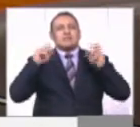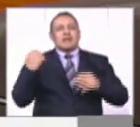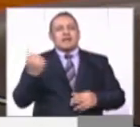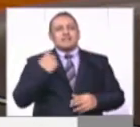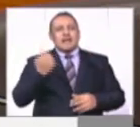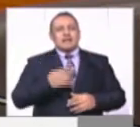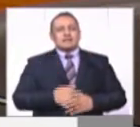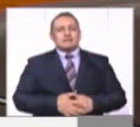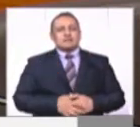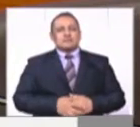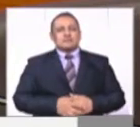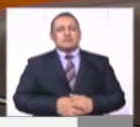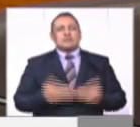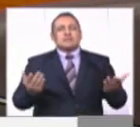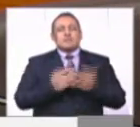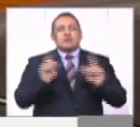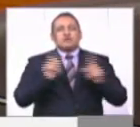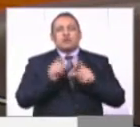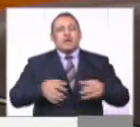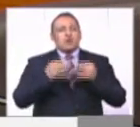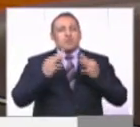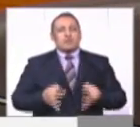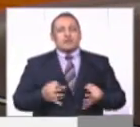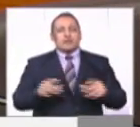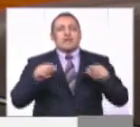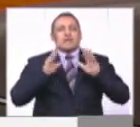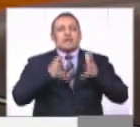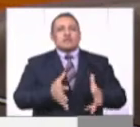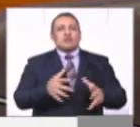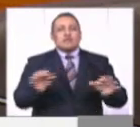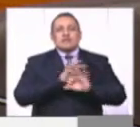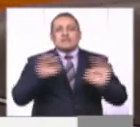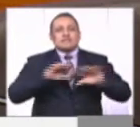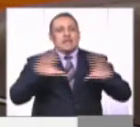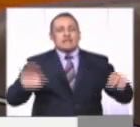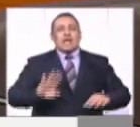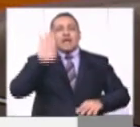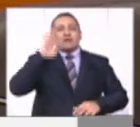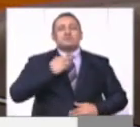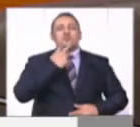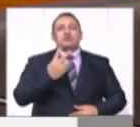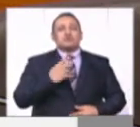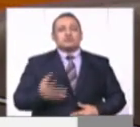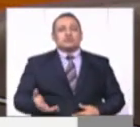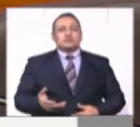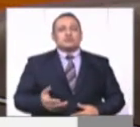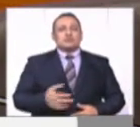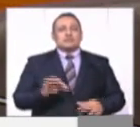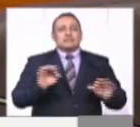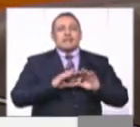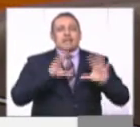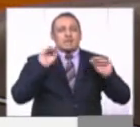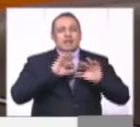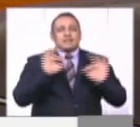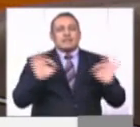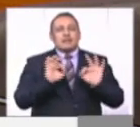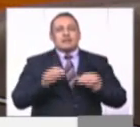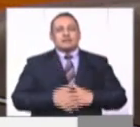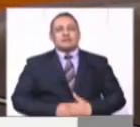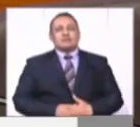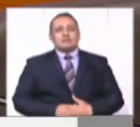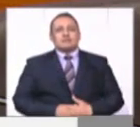generalidades y no se van a cumplir y quedó y nadie levanta la voz nadie dice